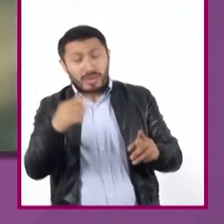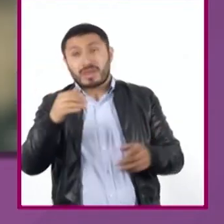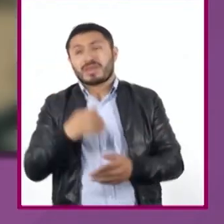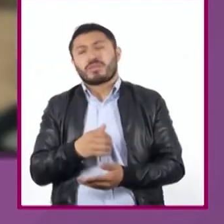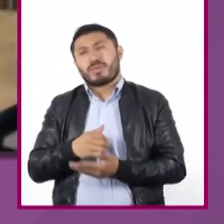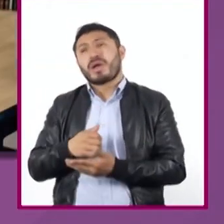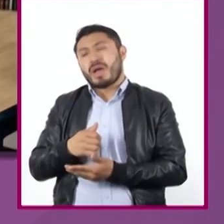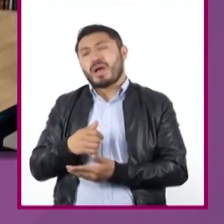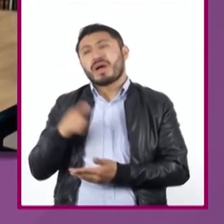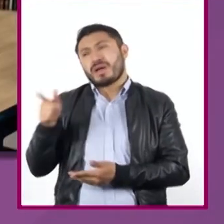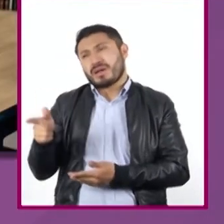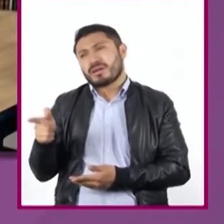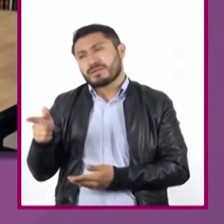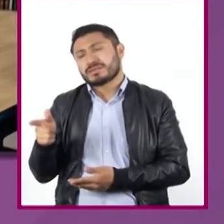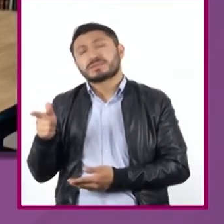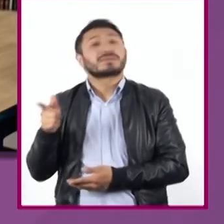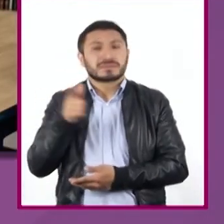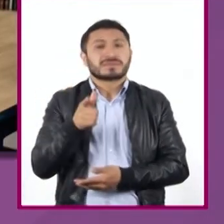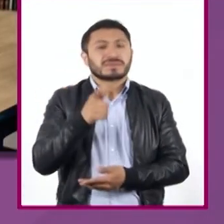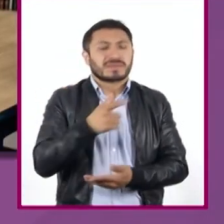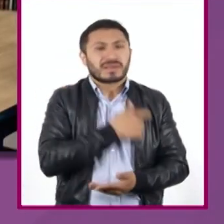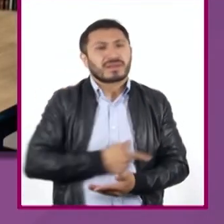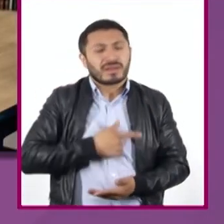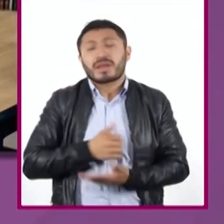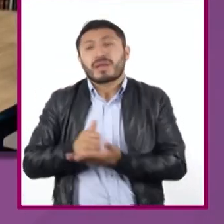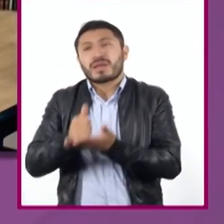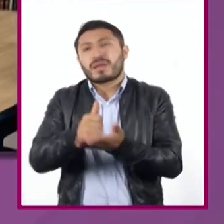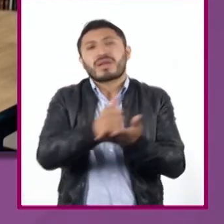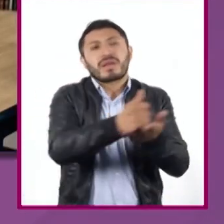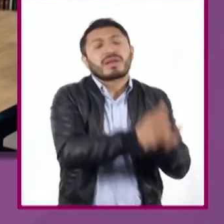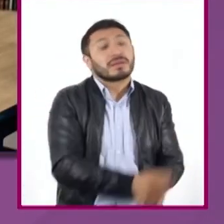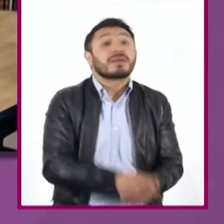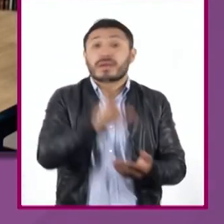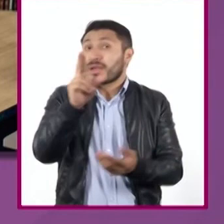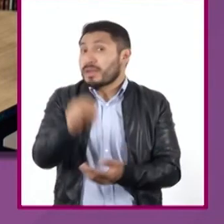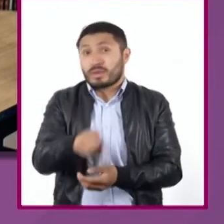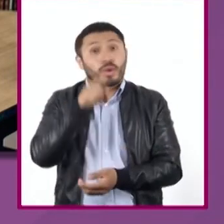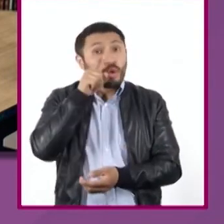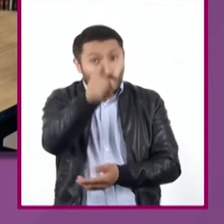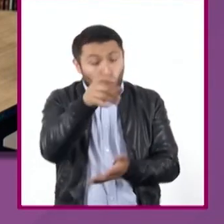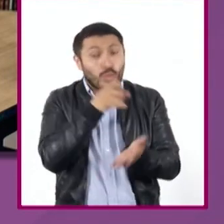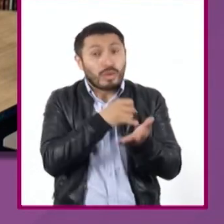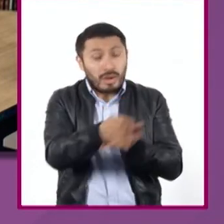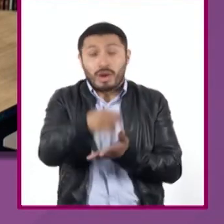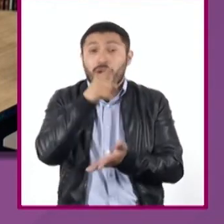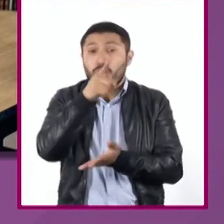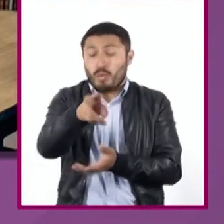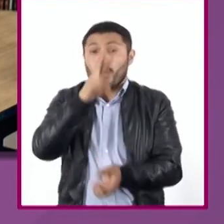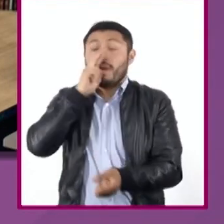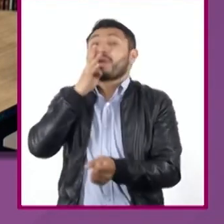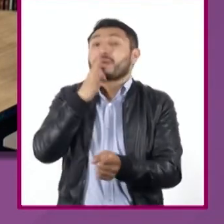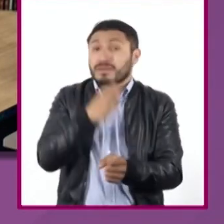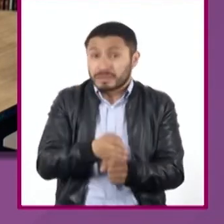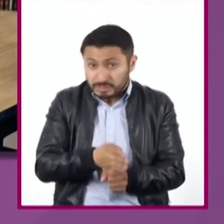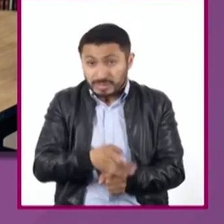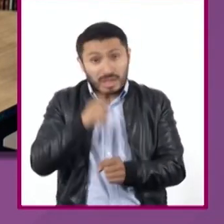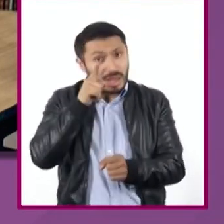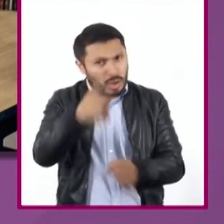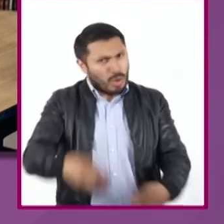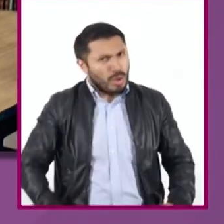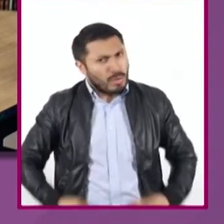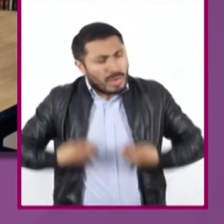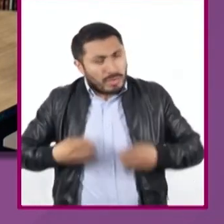demás. Recuerda que tú eres quien toma la decisión, serás el responsable de ella y vivirás